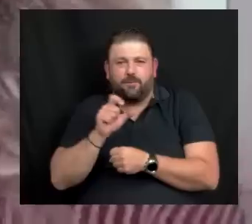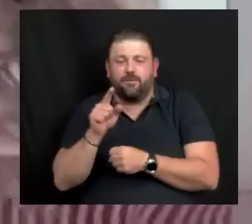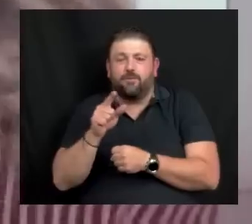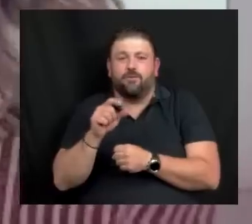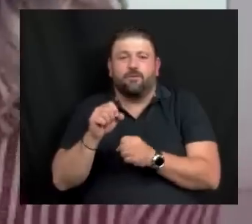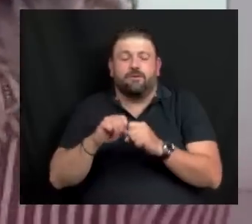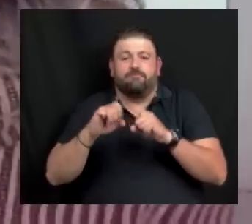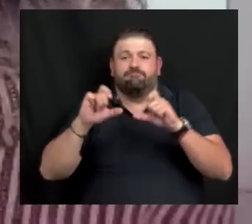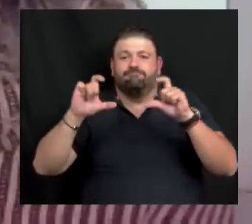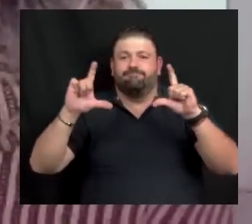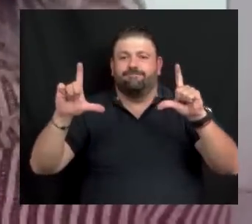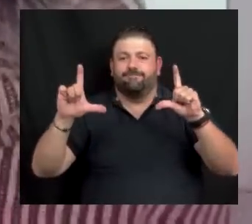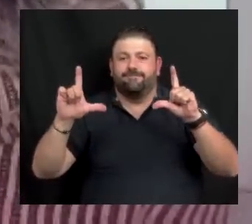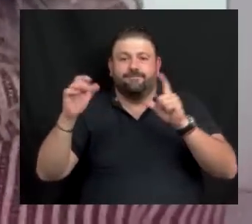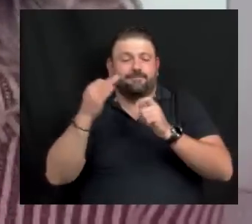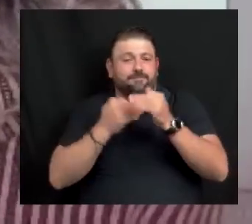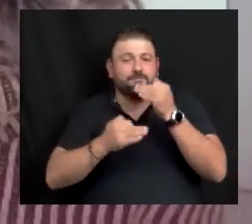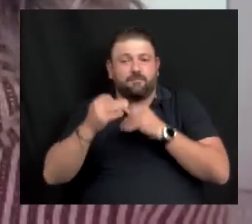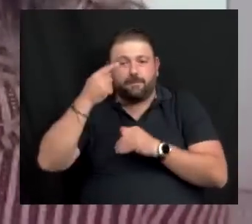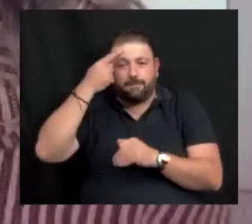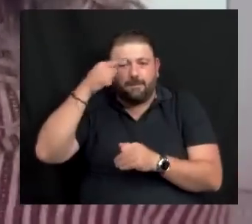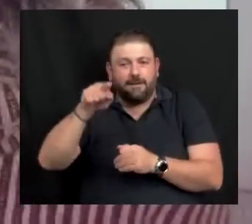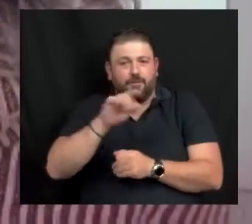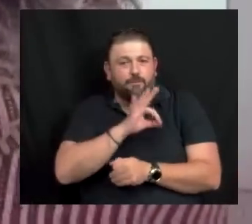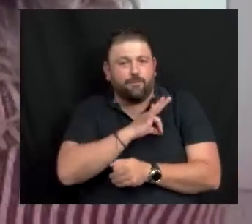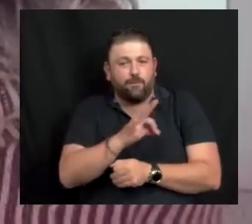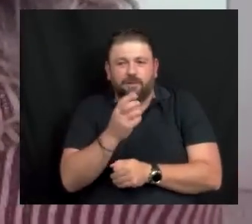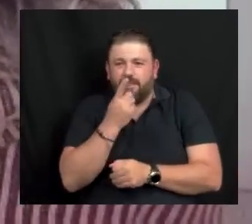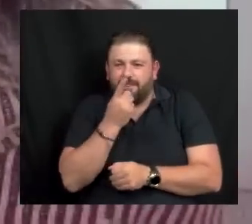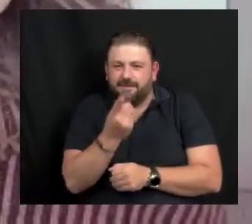aquel entonces, sí, para poder decir